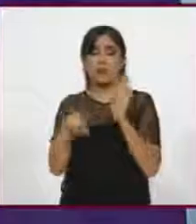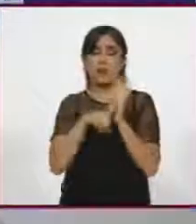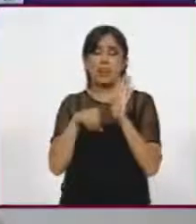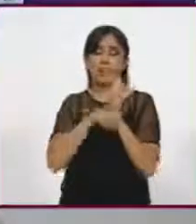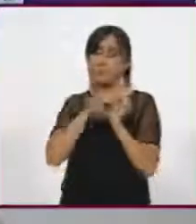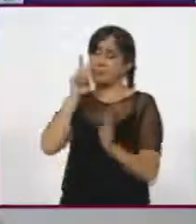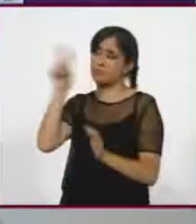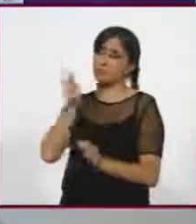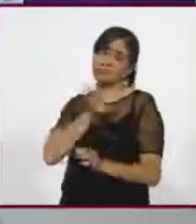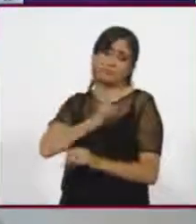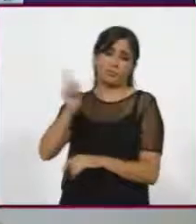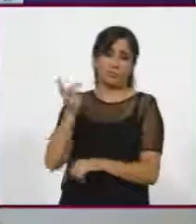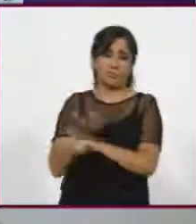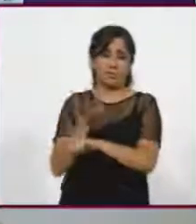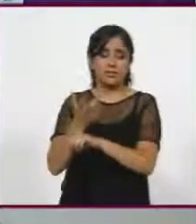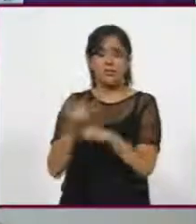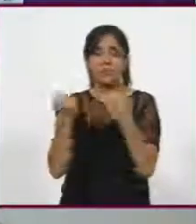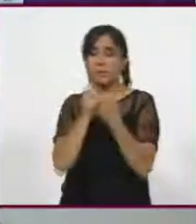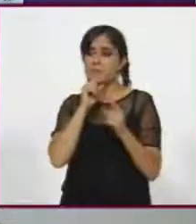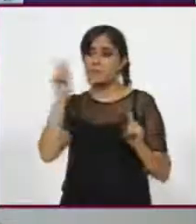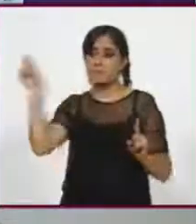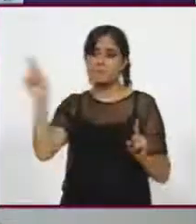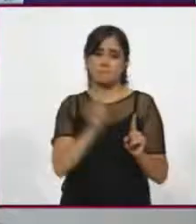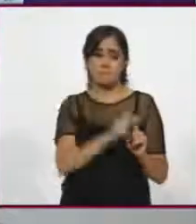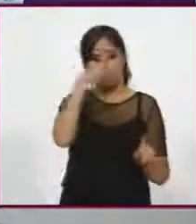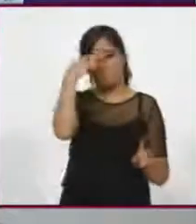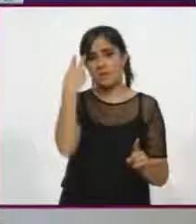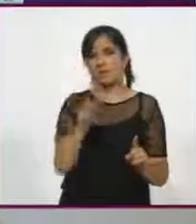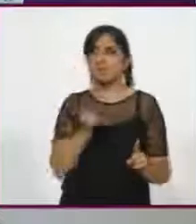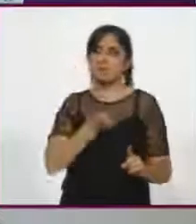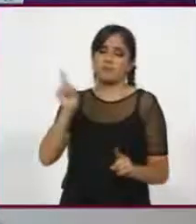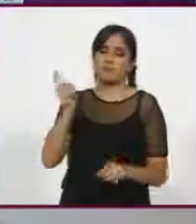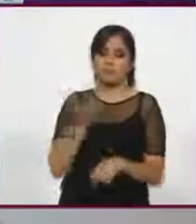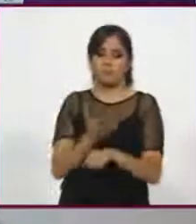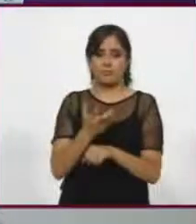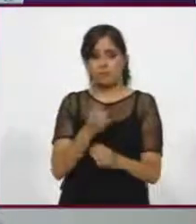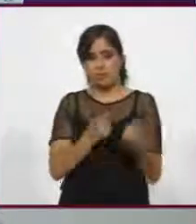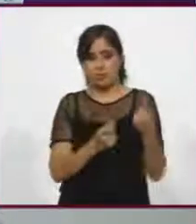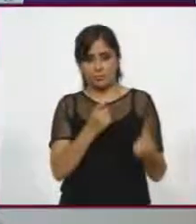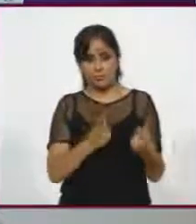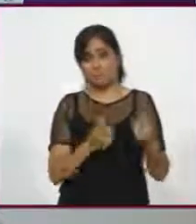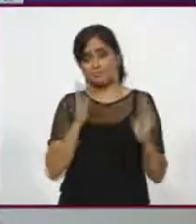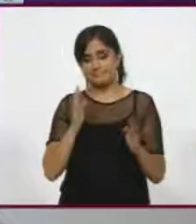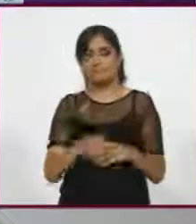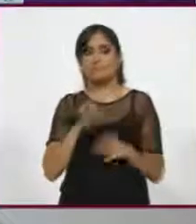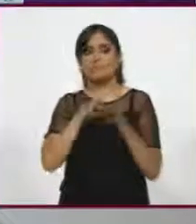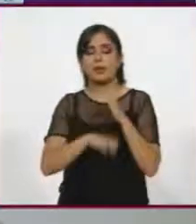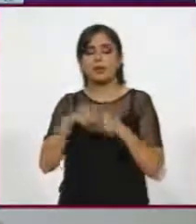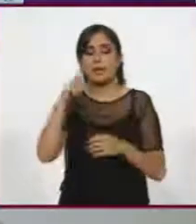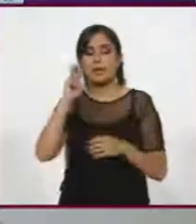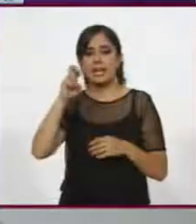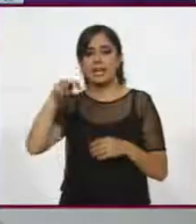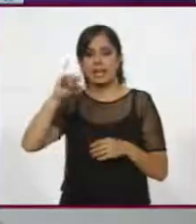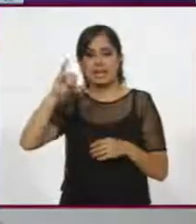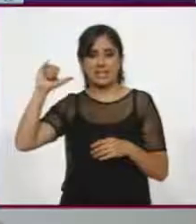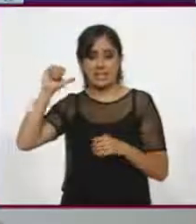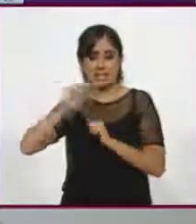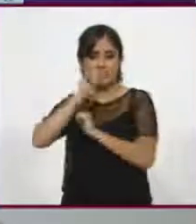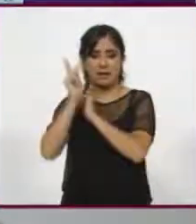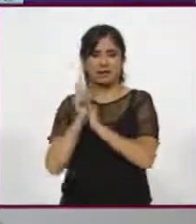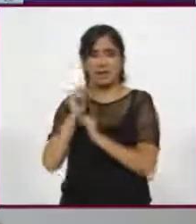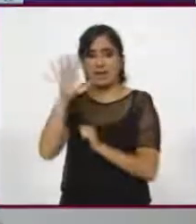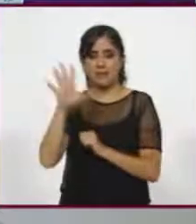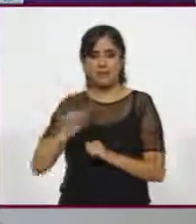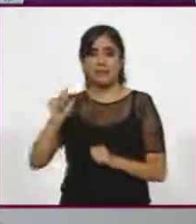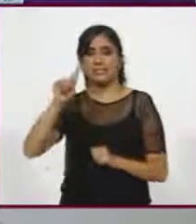negativo o es tan negativo como los mexicanos comparado con el resto del mundo, ¿no? Pero hay algunos casos como el de Kenia, ¿no? Así es.